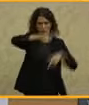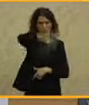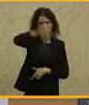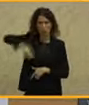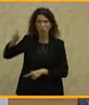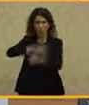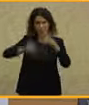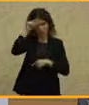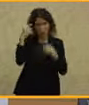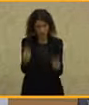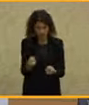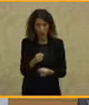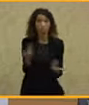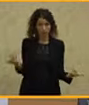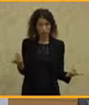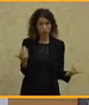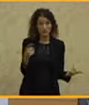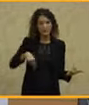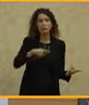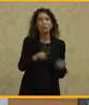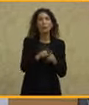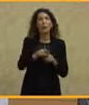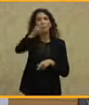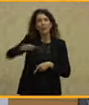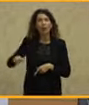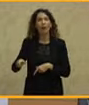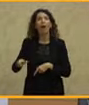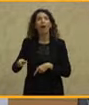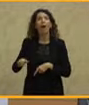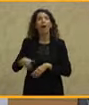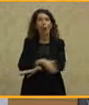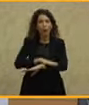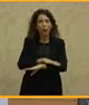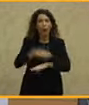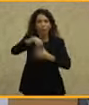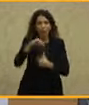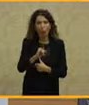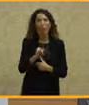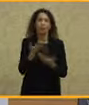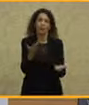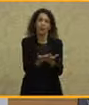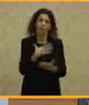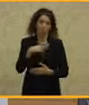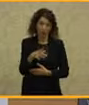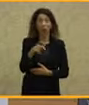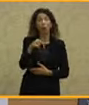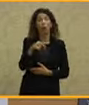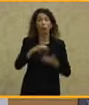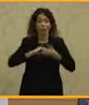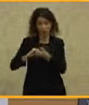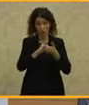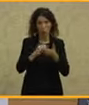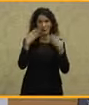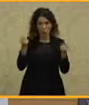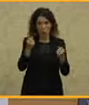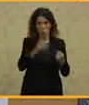personas con problemas de salud mental por parte de quienes ostentan responsabilidades públicas. En Confederación Salud Mental España impera